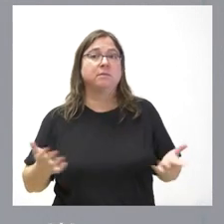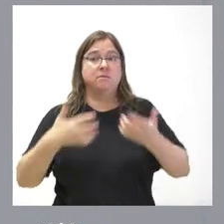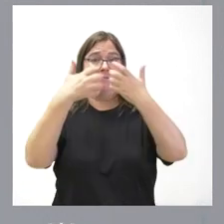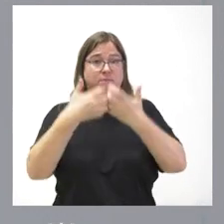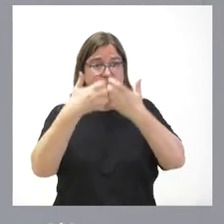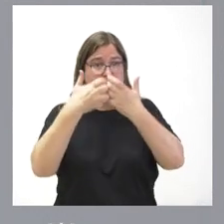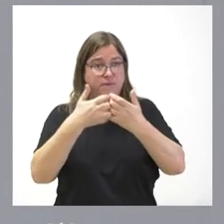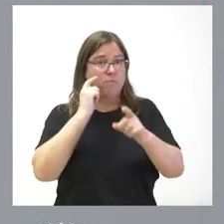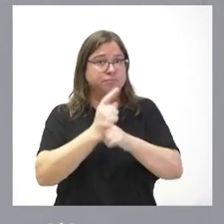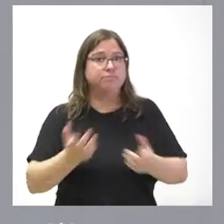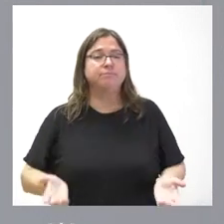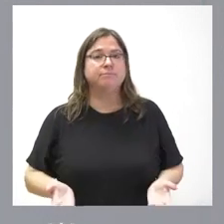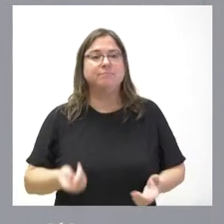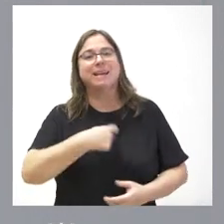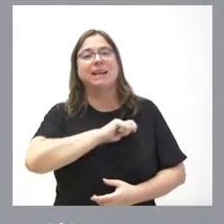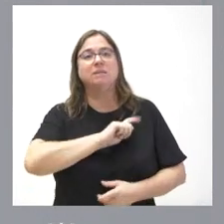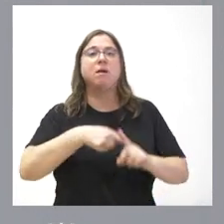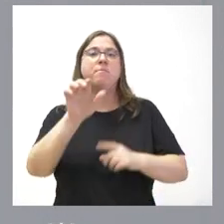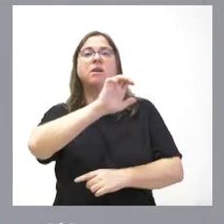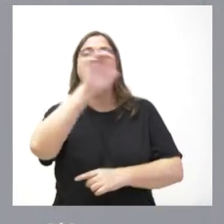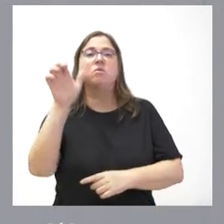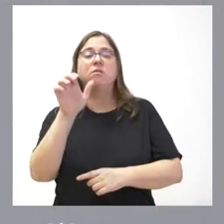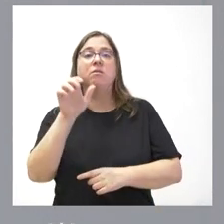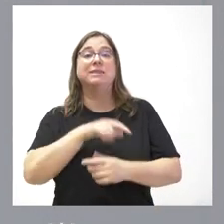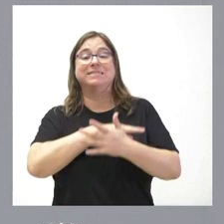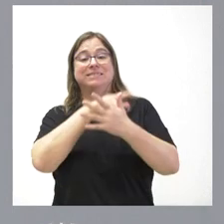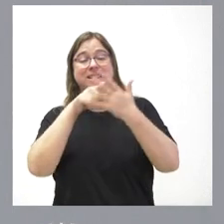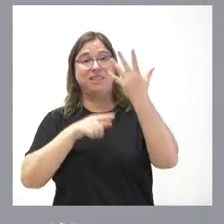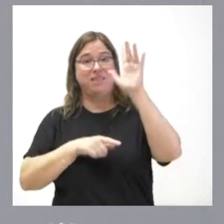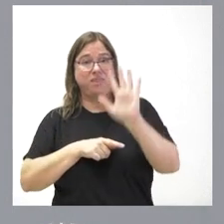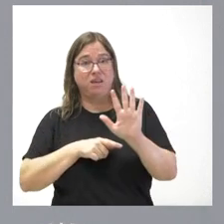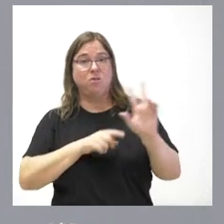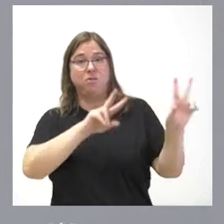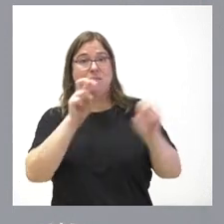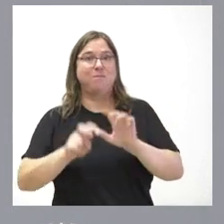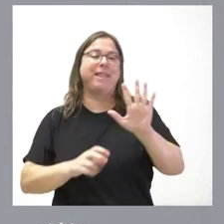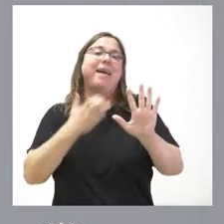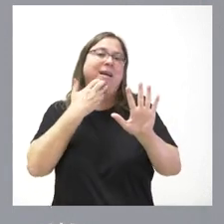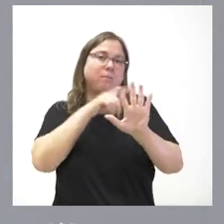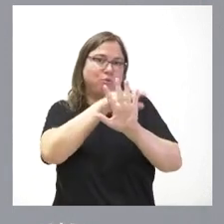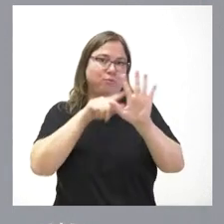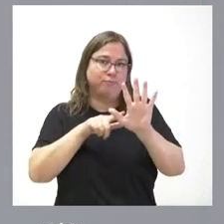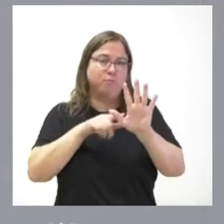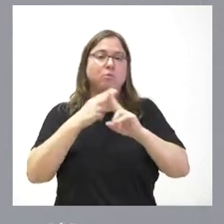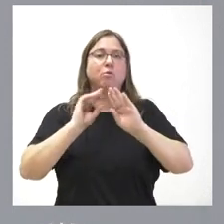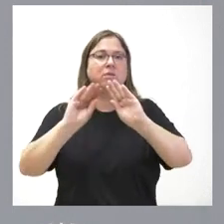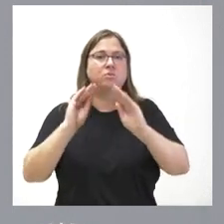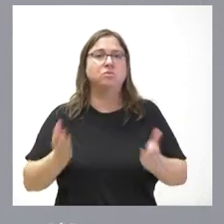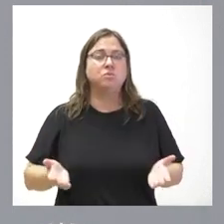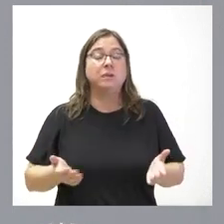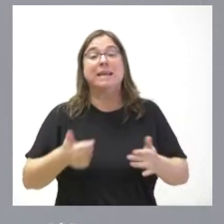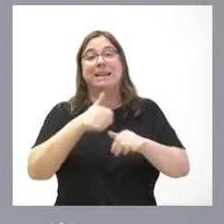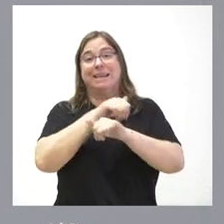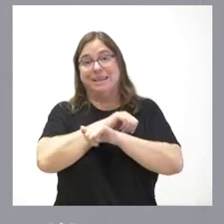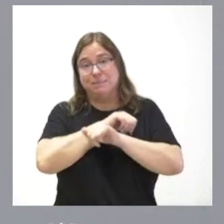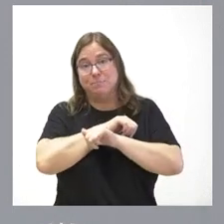automóvil en España y en Europa son cinco asuntos por poner cinco ejemplos de lo que ha sido esta política esperemos que no se